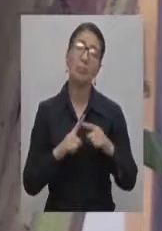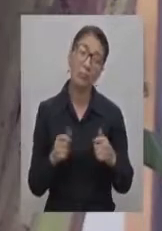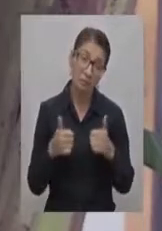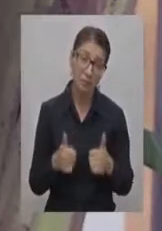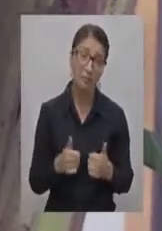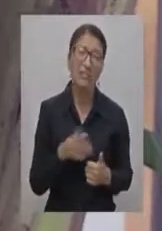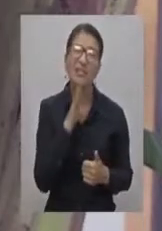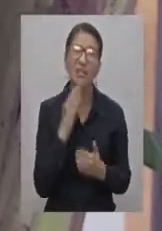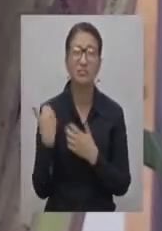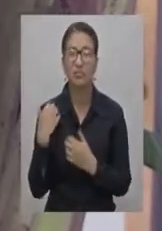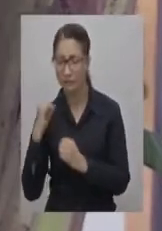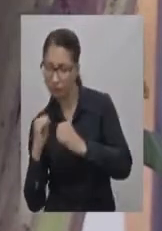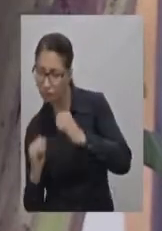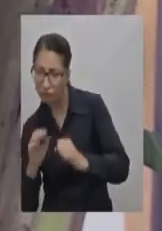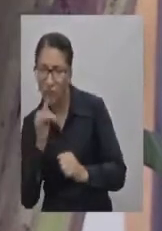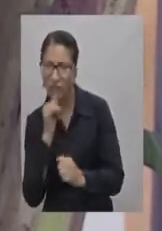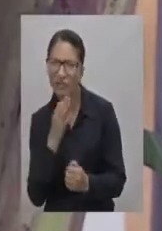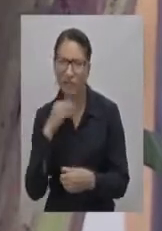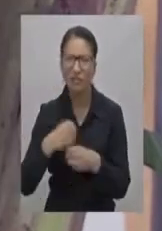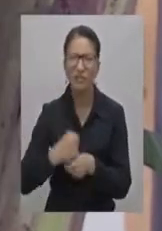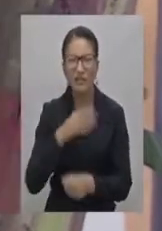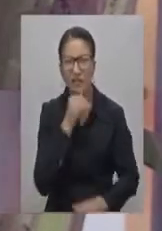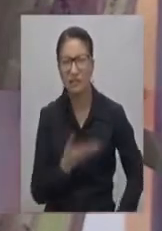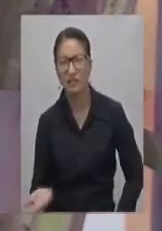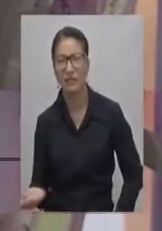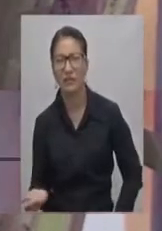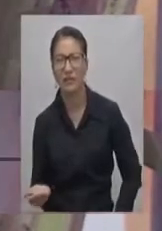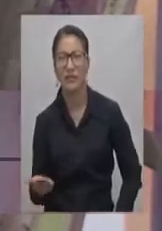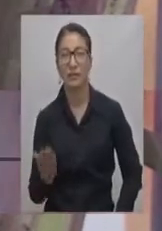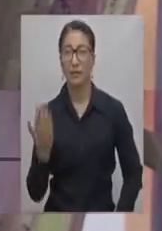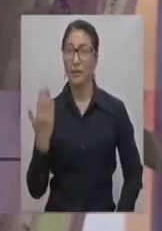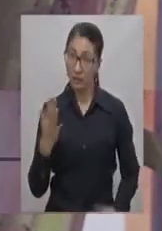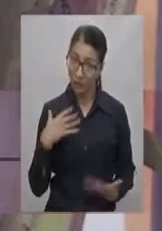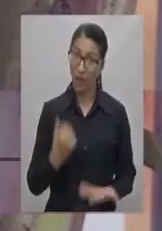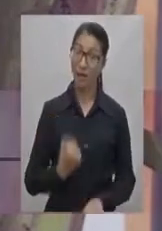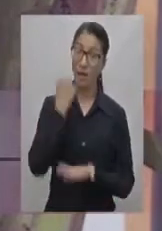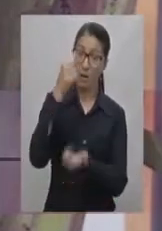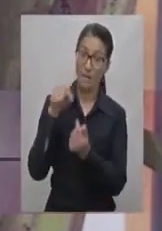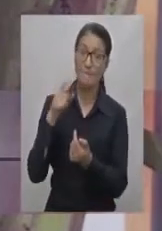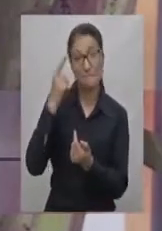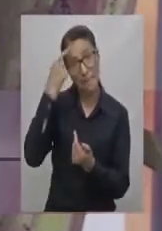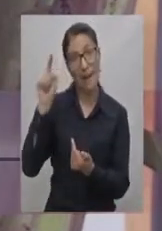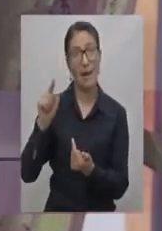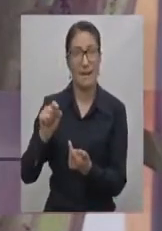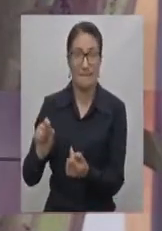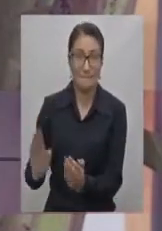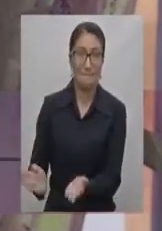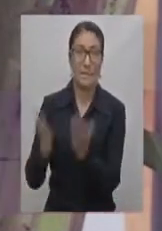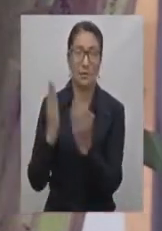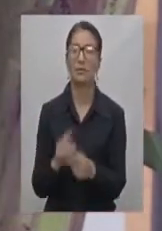no existe un operador del sistema alcantarillado, aunque se han realizado inversiones para tratar de mejorar la